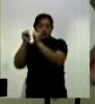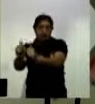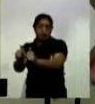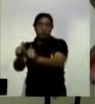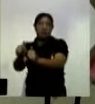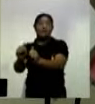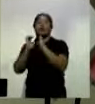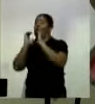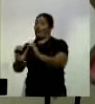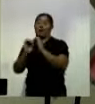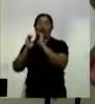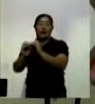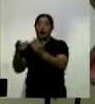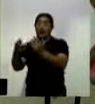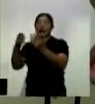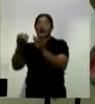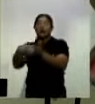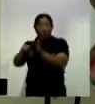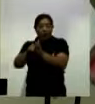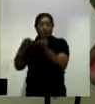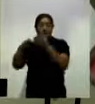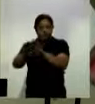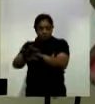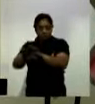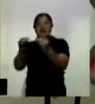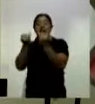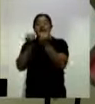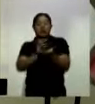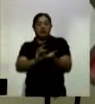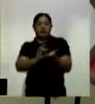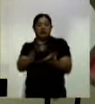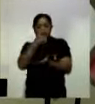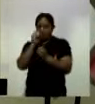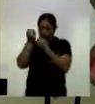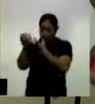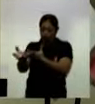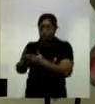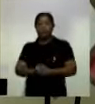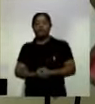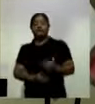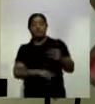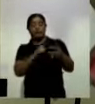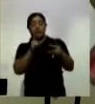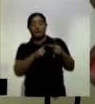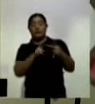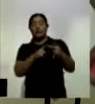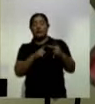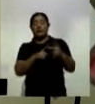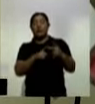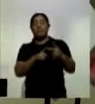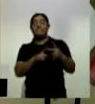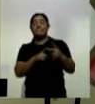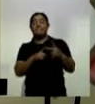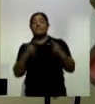sus medicamentos. Si el paciente está dentro de los casos de